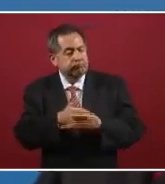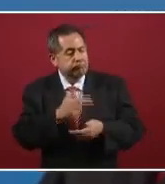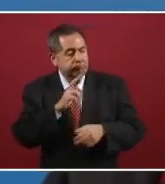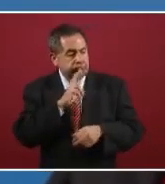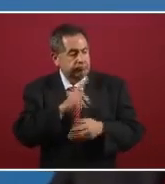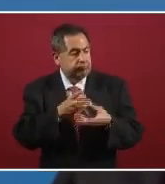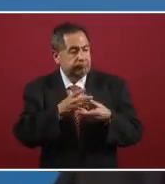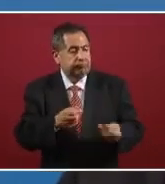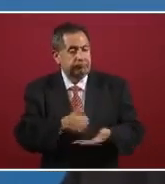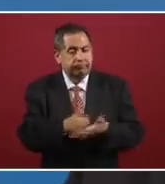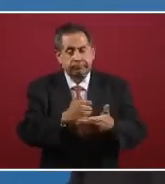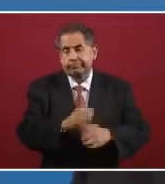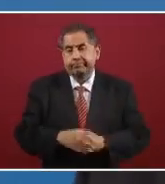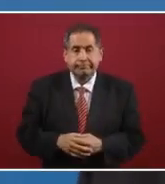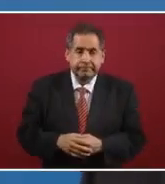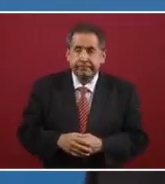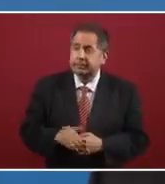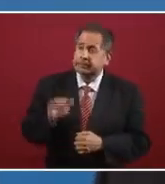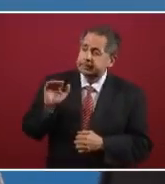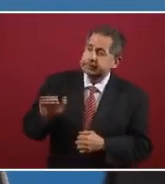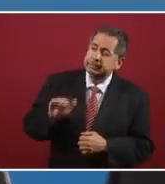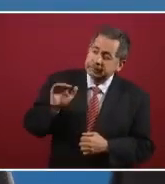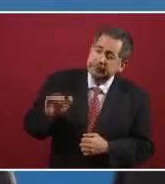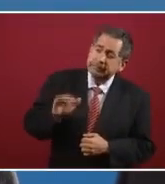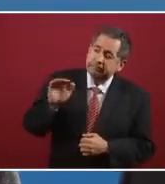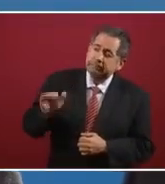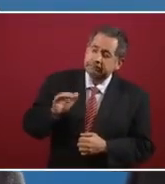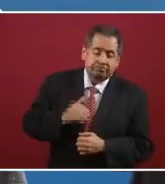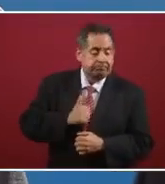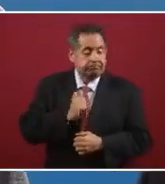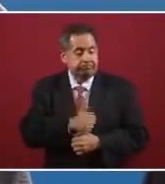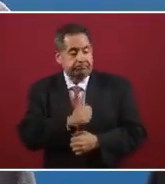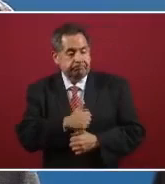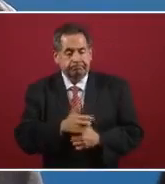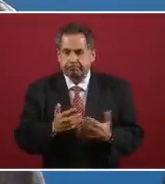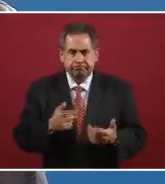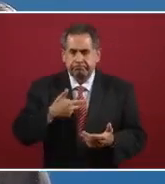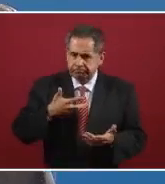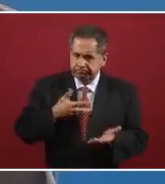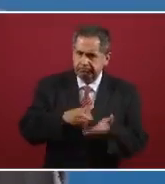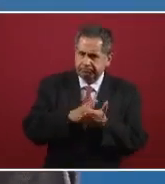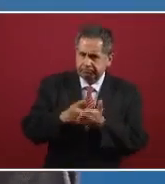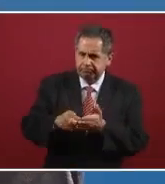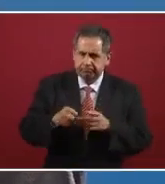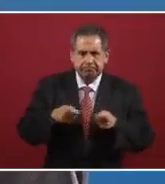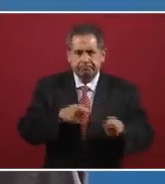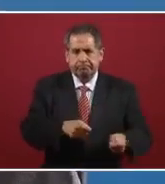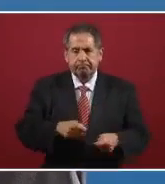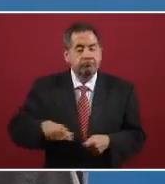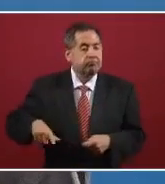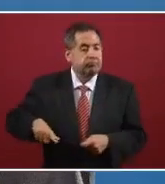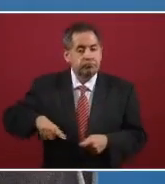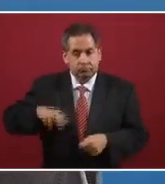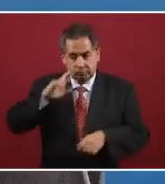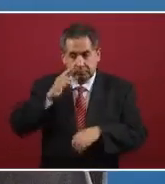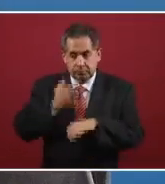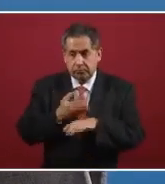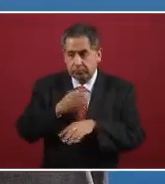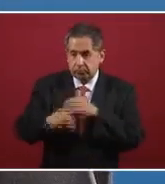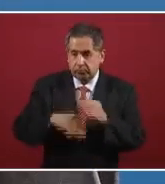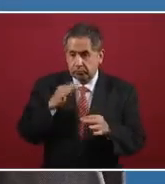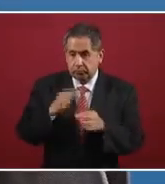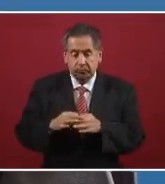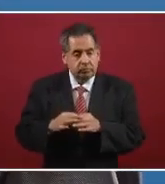necesidades? Necesidades que están consagradas como derecho y que obligan al gobierno, en sus